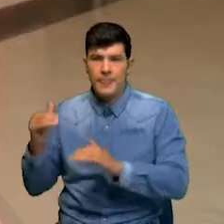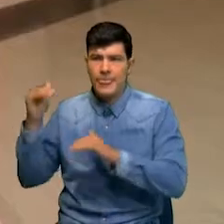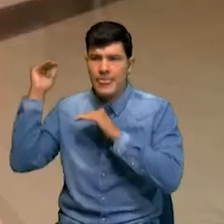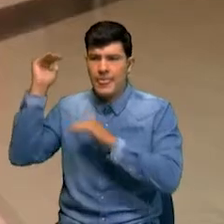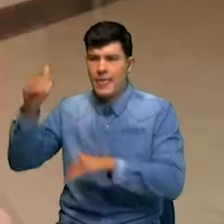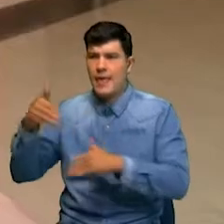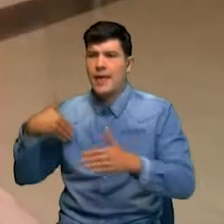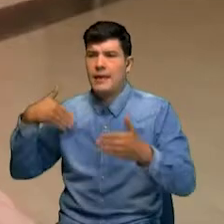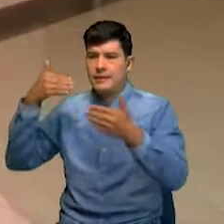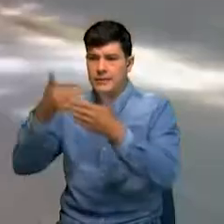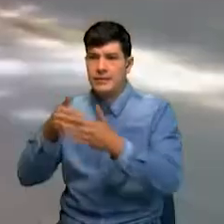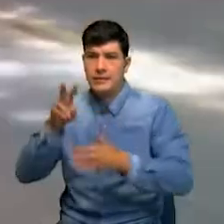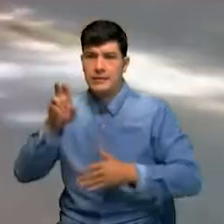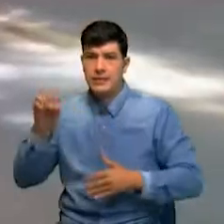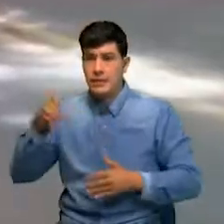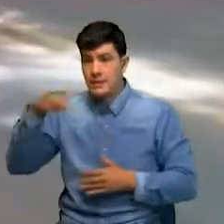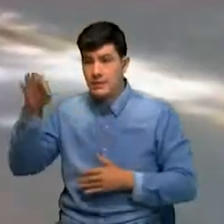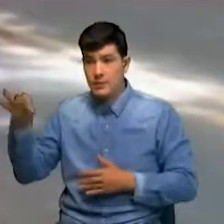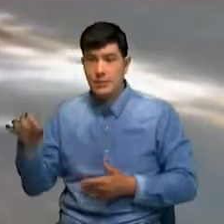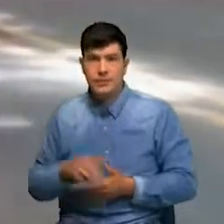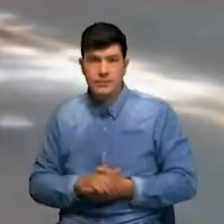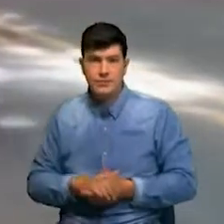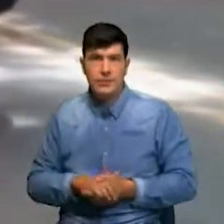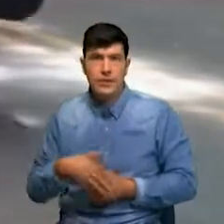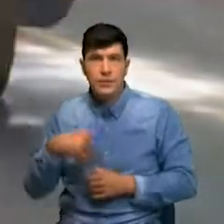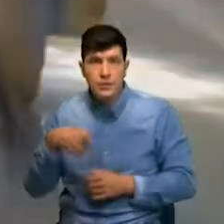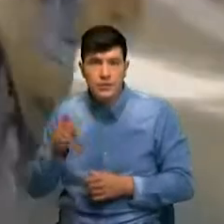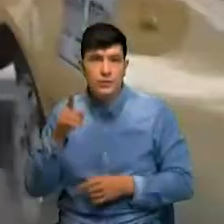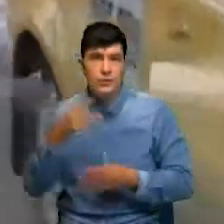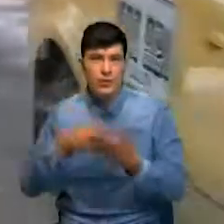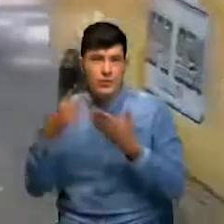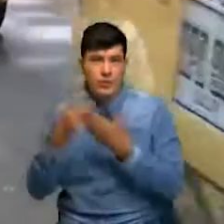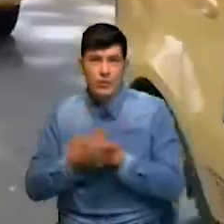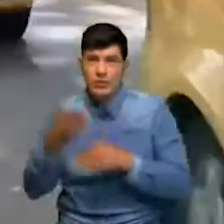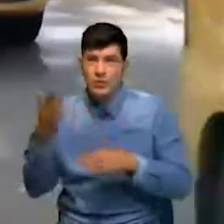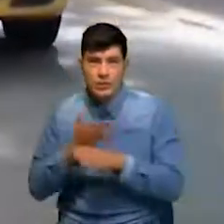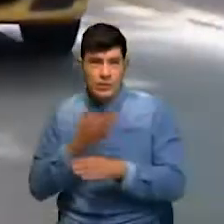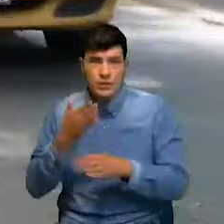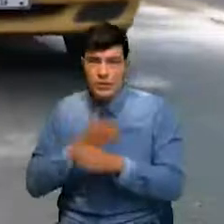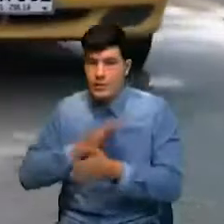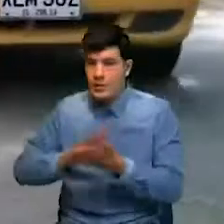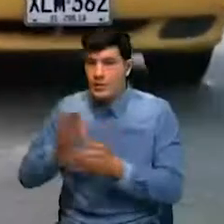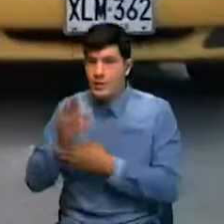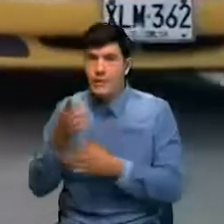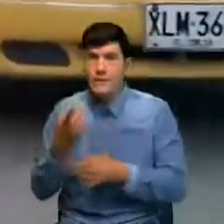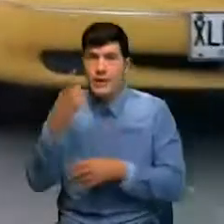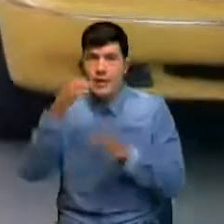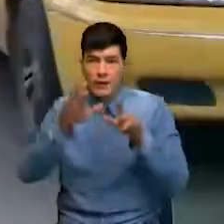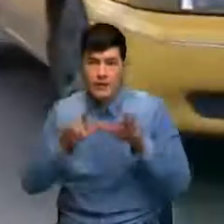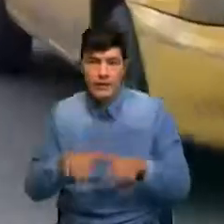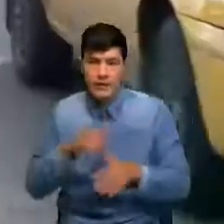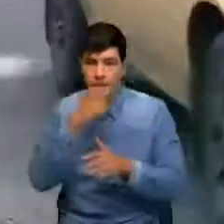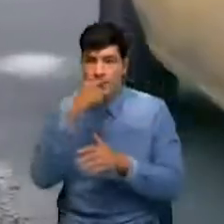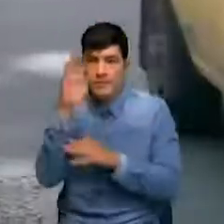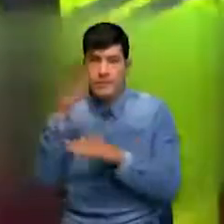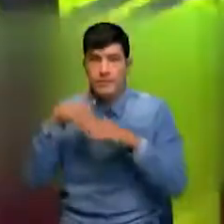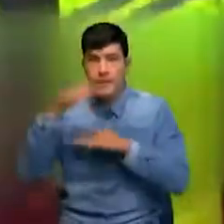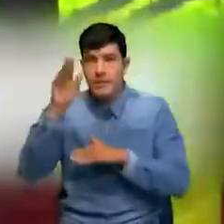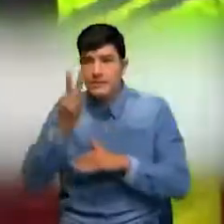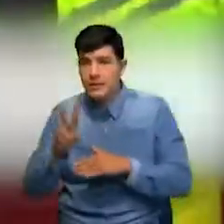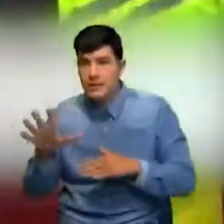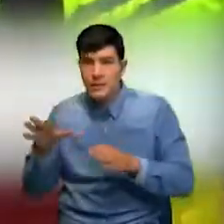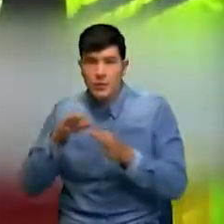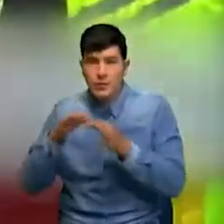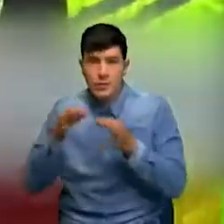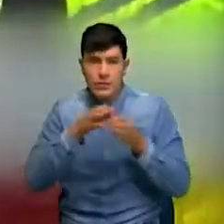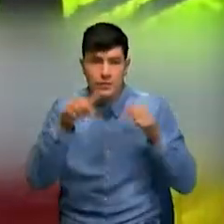un 70%. Ha sido uno de los obstáculos a superar la ausencia de oficinas de tránsito en más de 25 municipios de